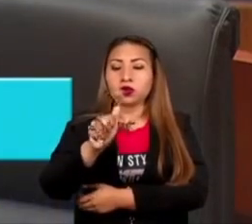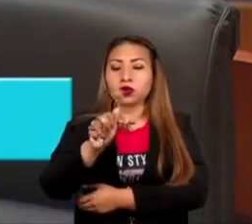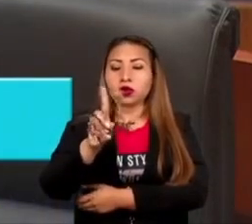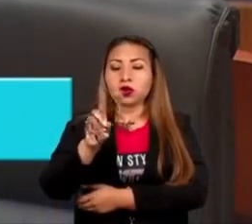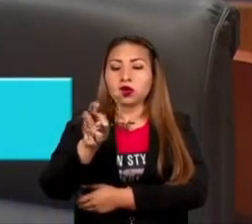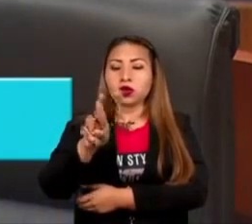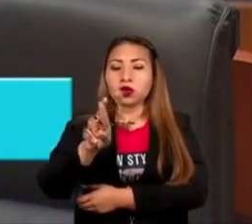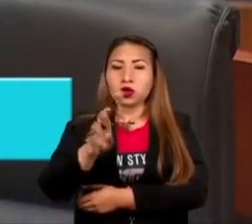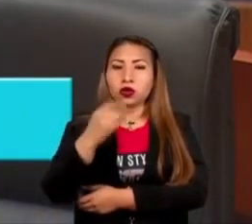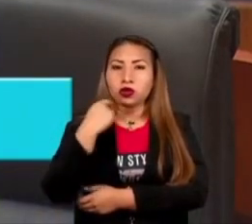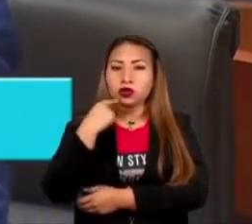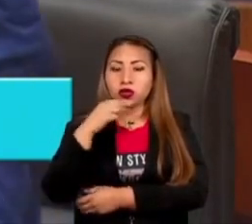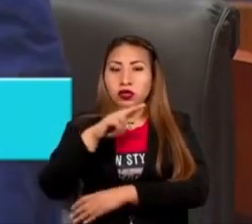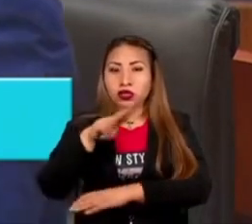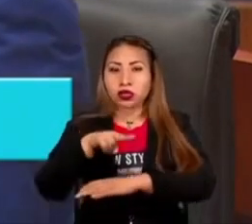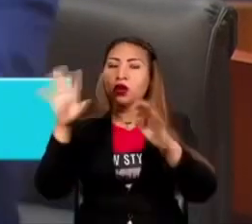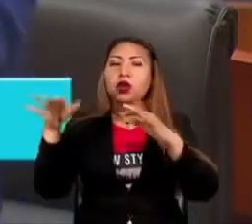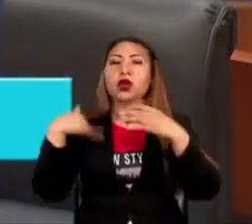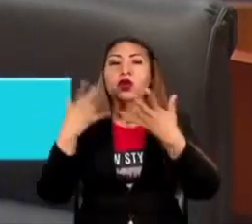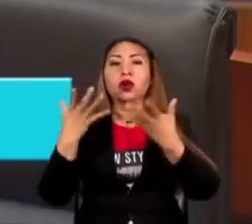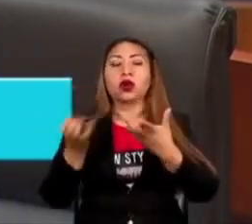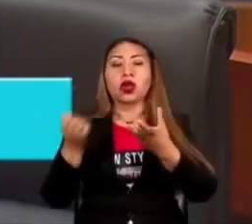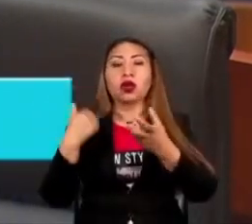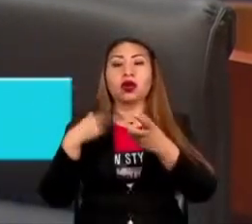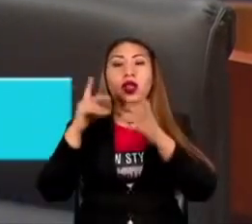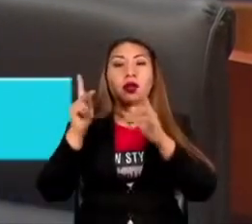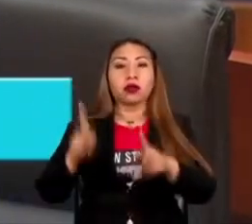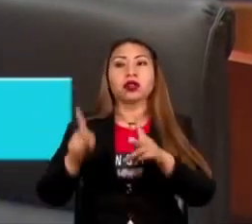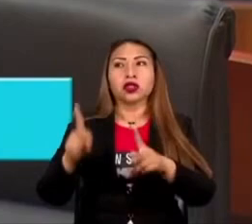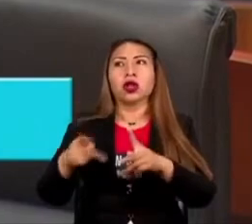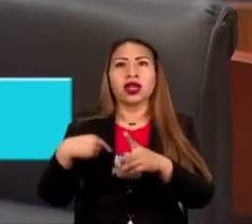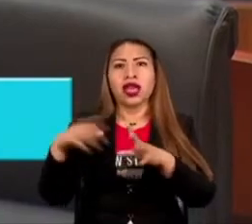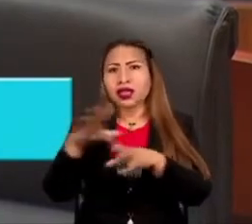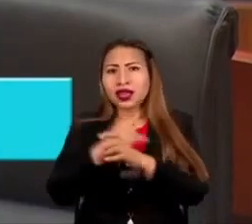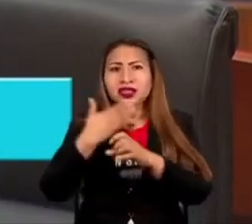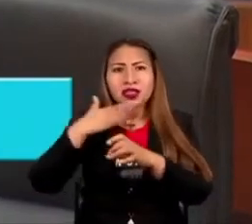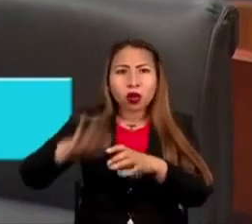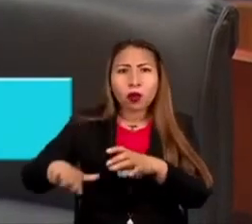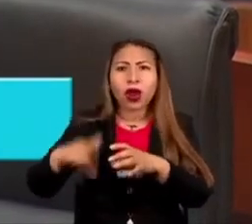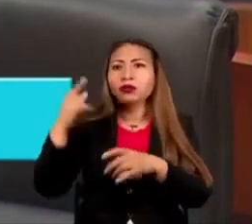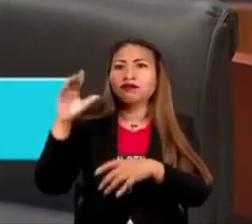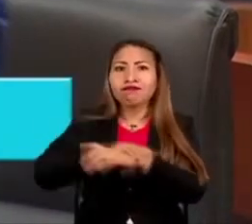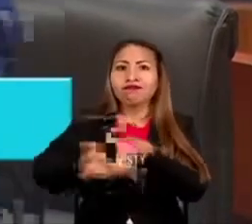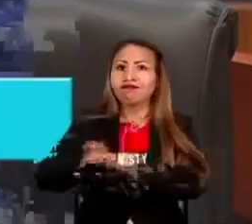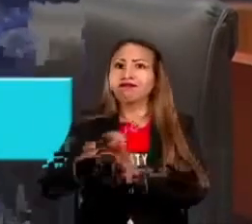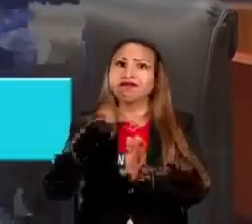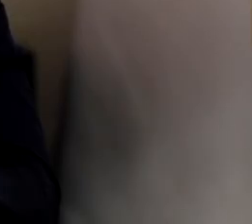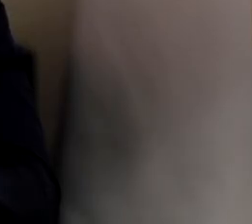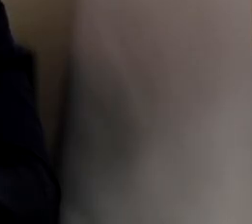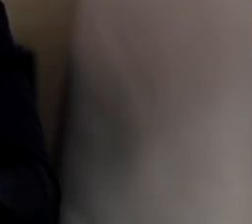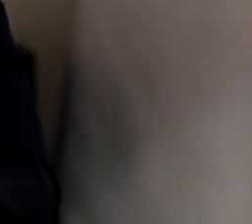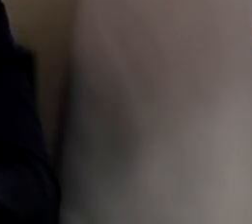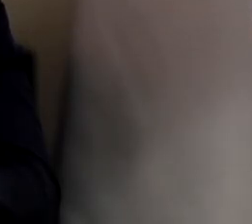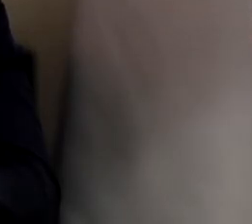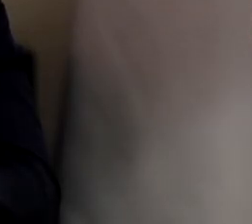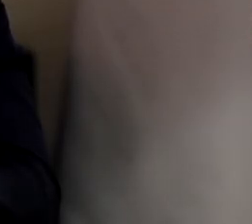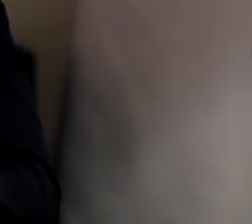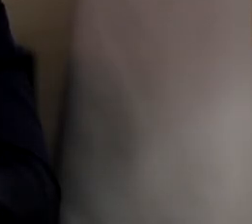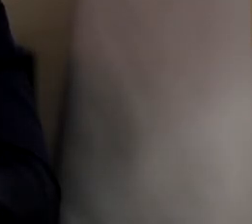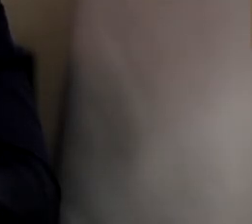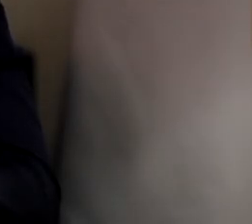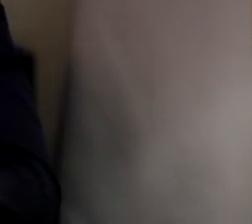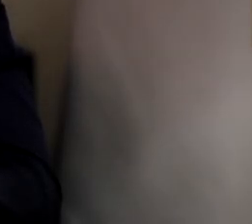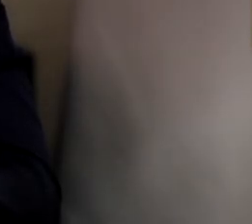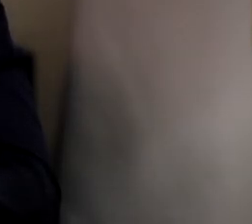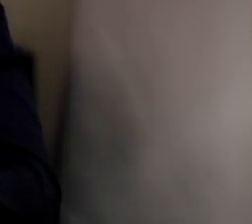marchando personas a la cárcel. Era para que ayer el Procurador amaneciera en todos los albergues. La renuncia